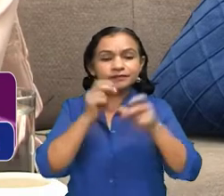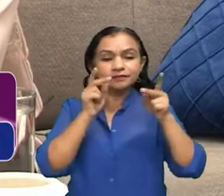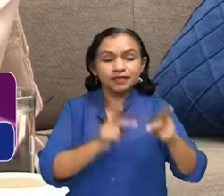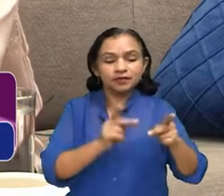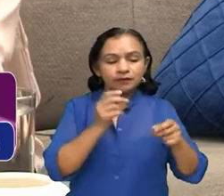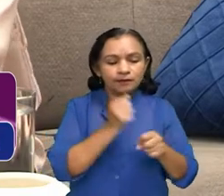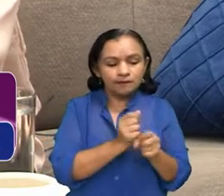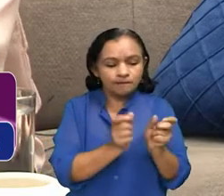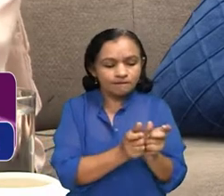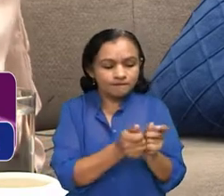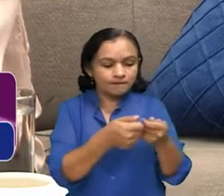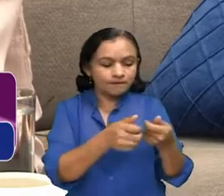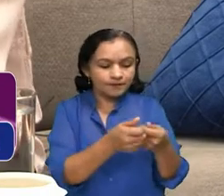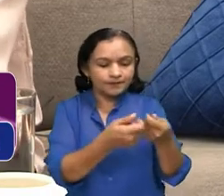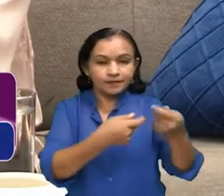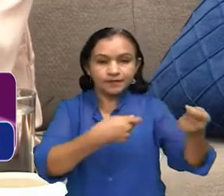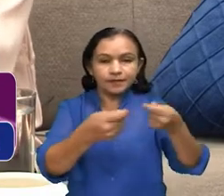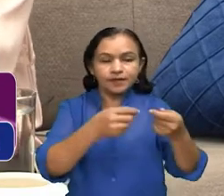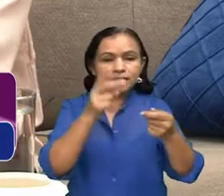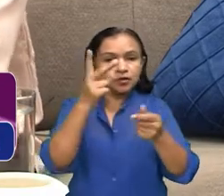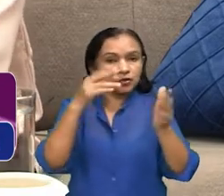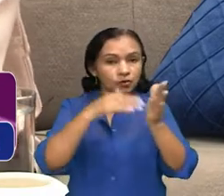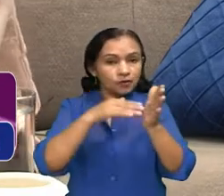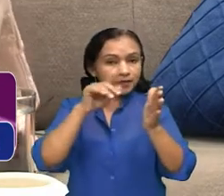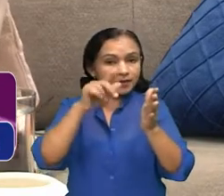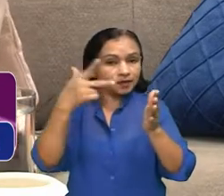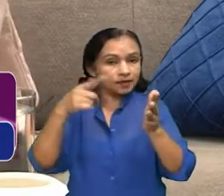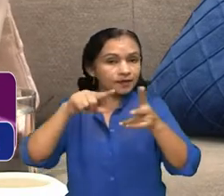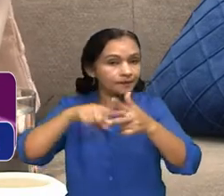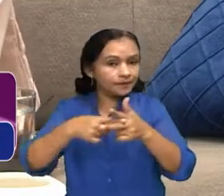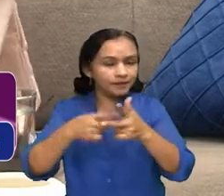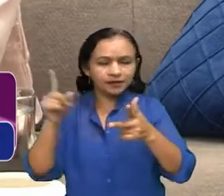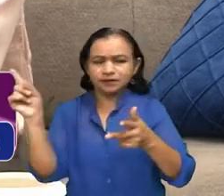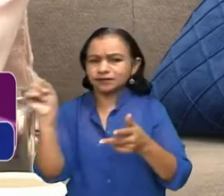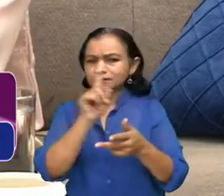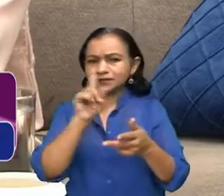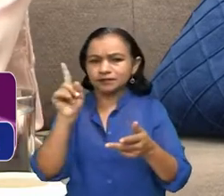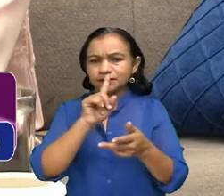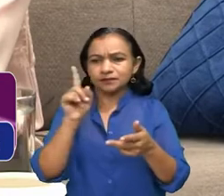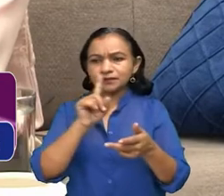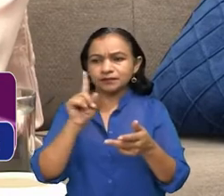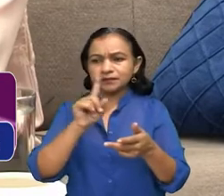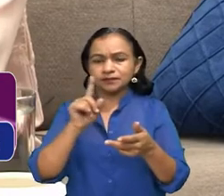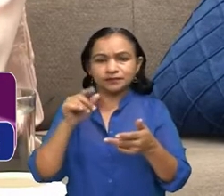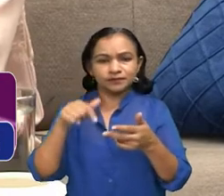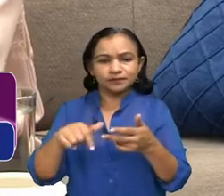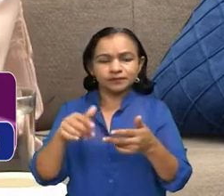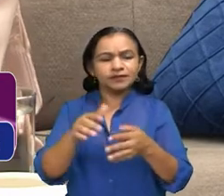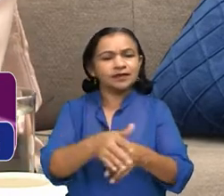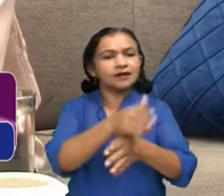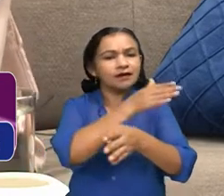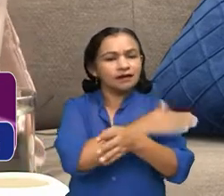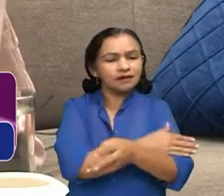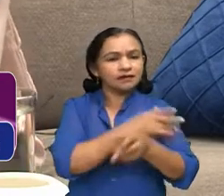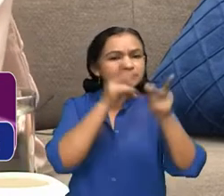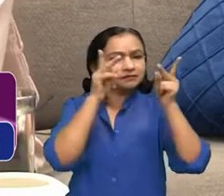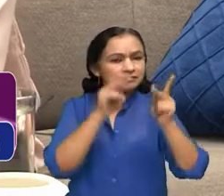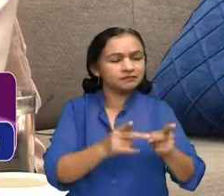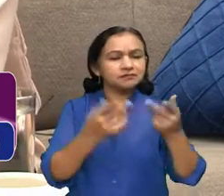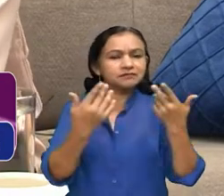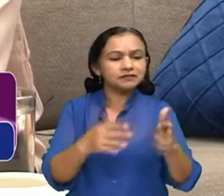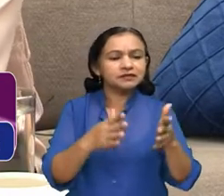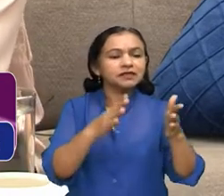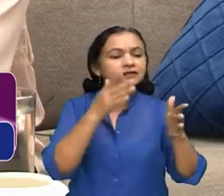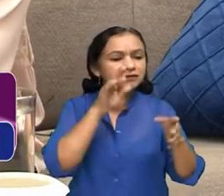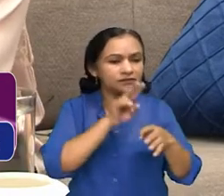creativa. No es a partir del 2018 que comenzamos a hablar del modelo que vamos a iniciar a hacer economía creativa, sino que ya